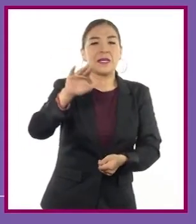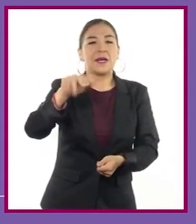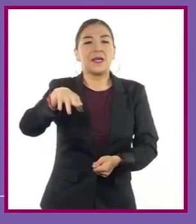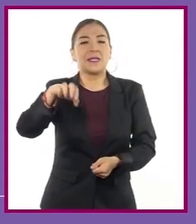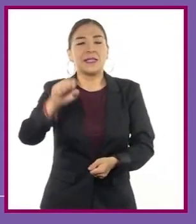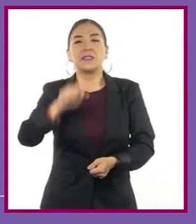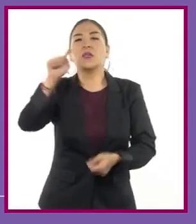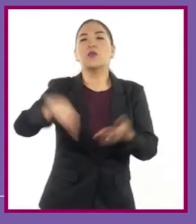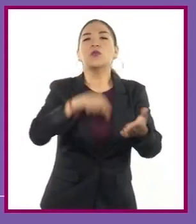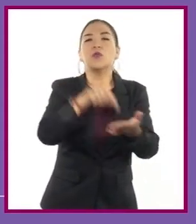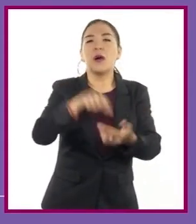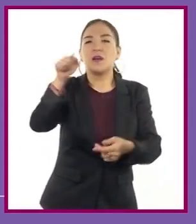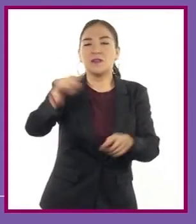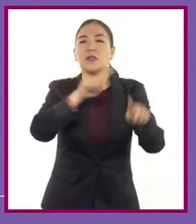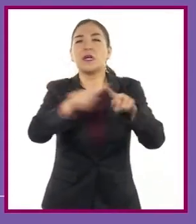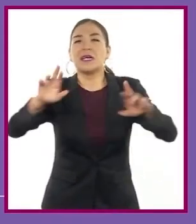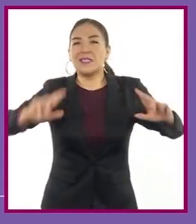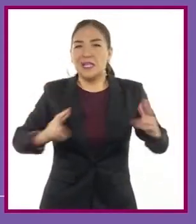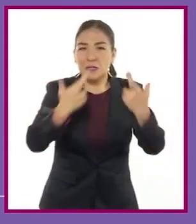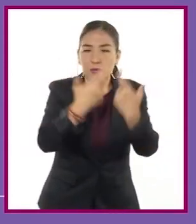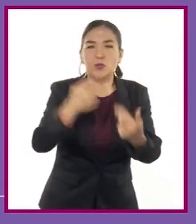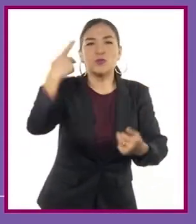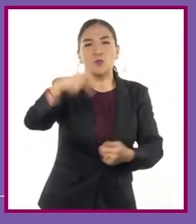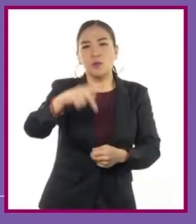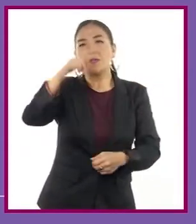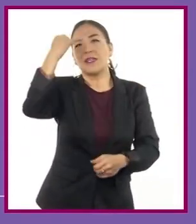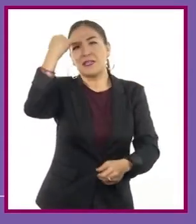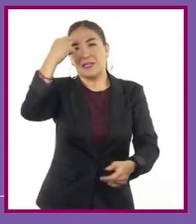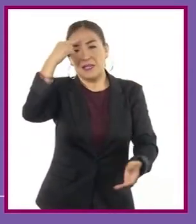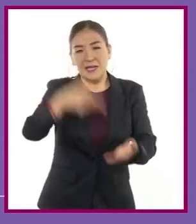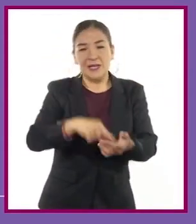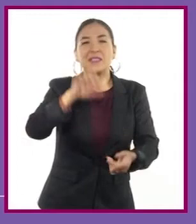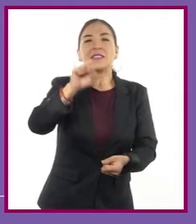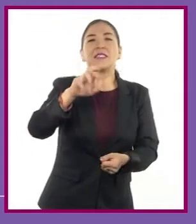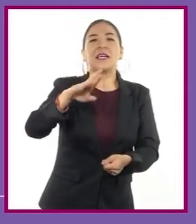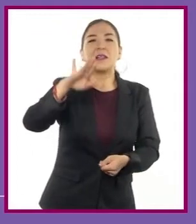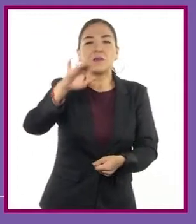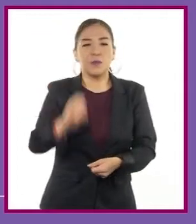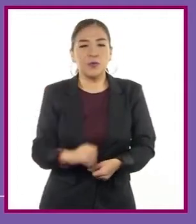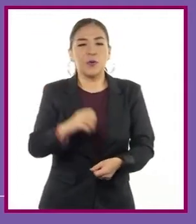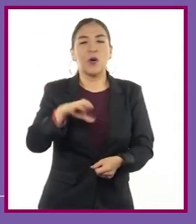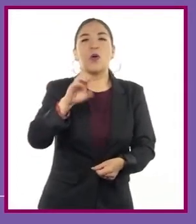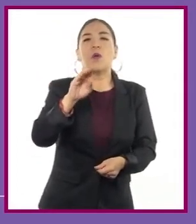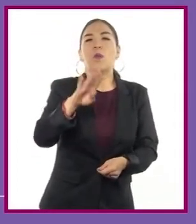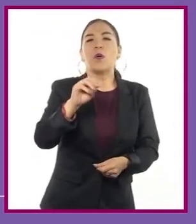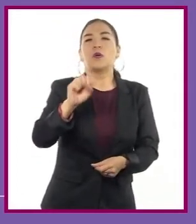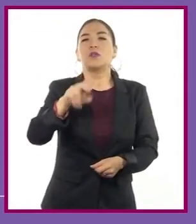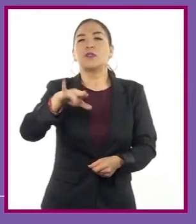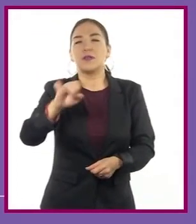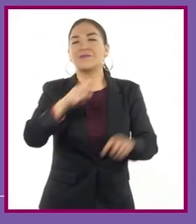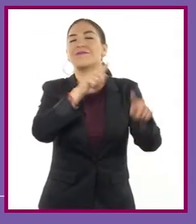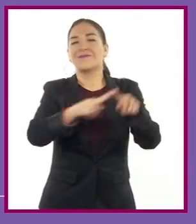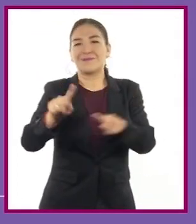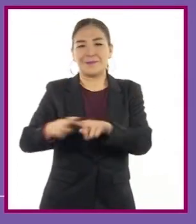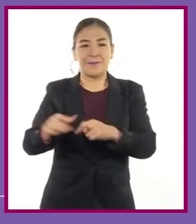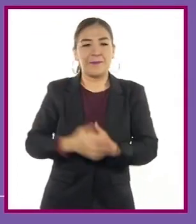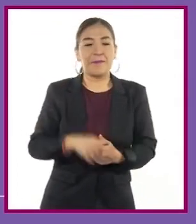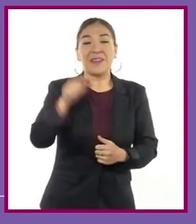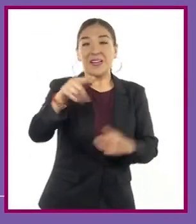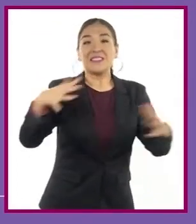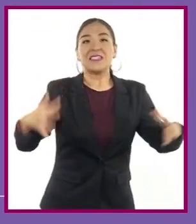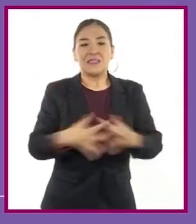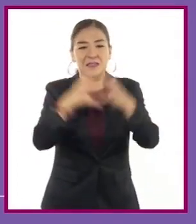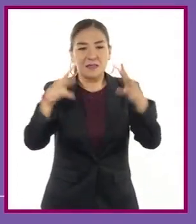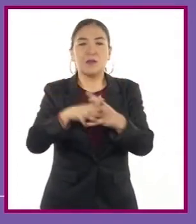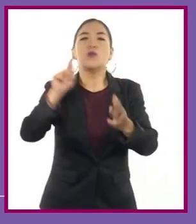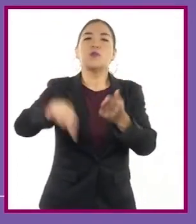acentuándose las diferencias étnicas y religiosas entre serbios, croatas y bosnios, lo que llevó a una guerra civil